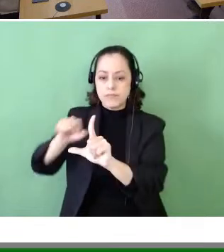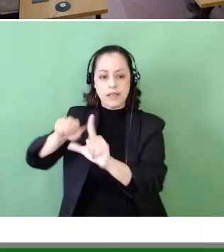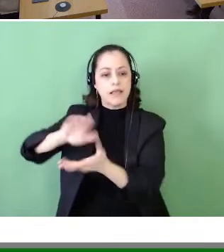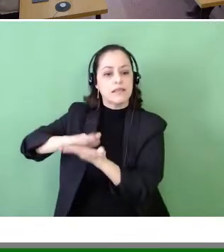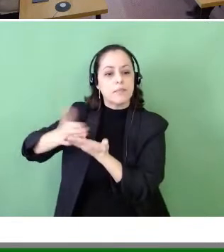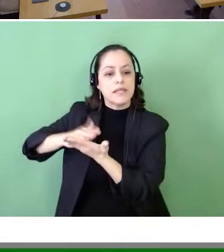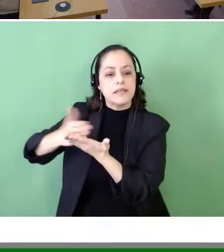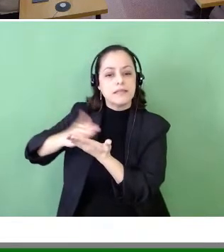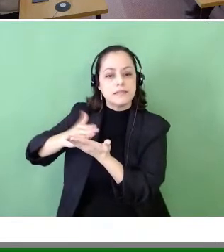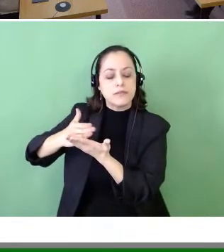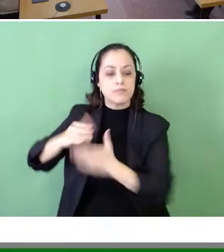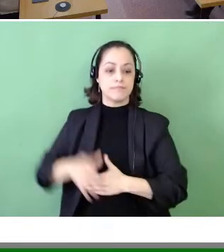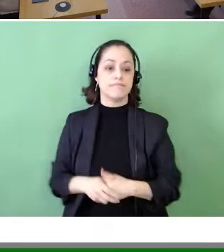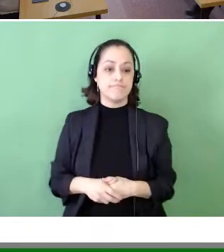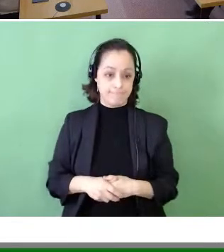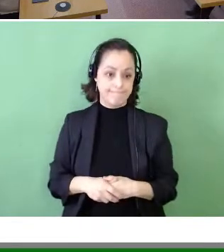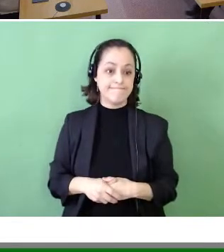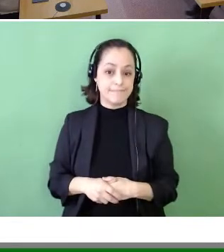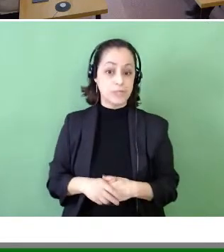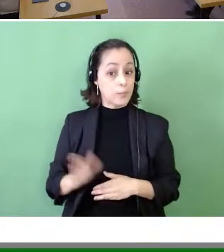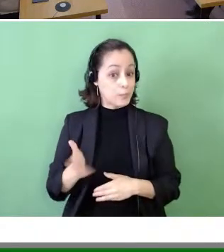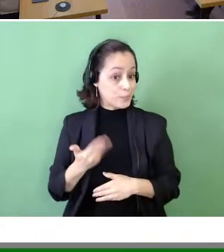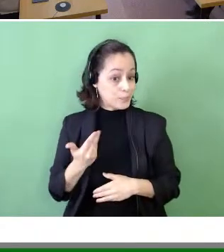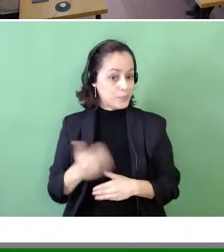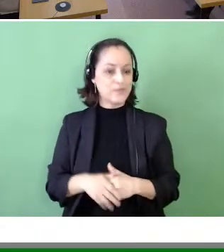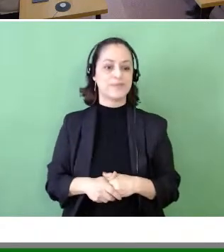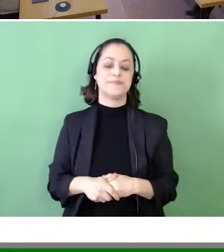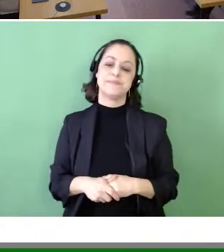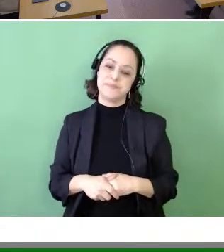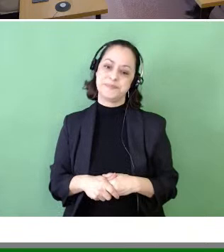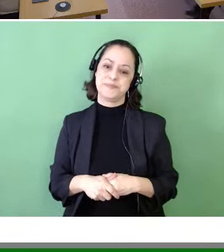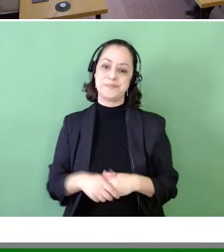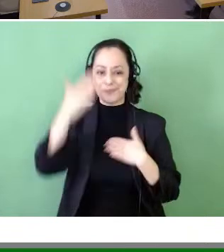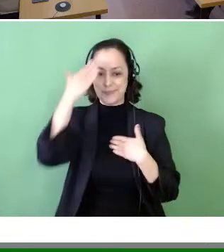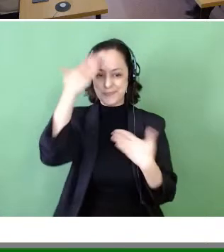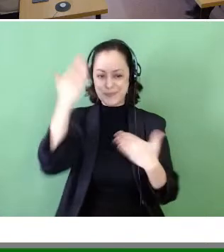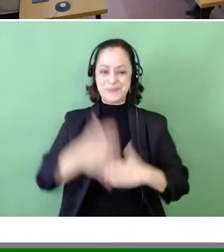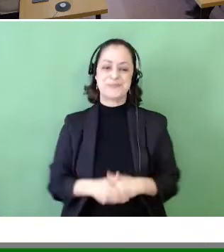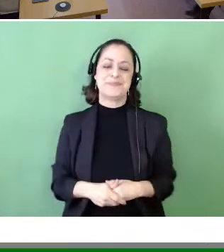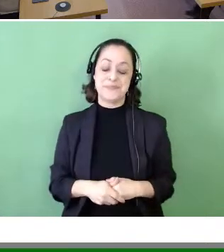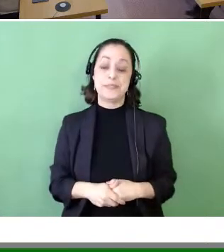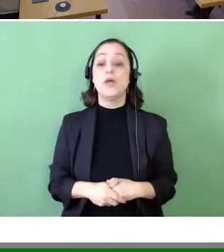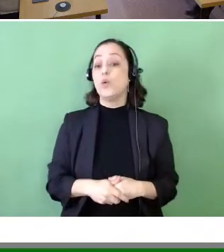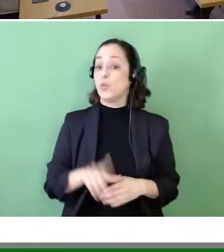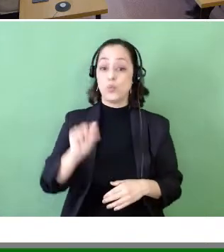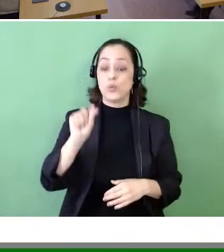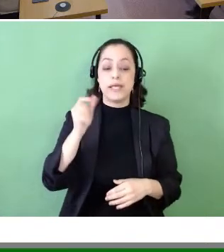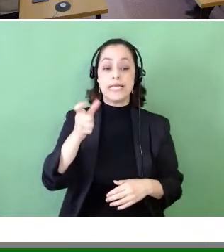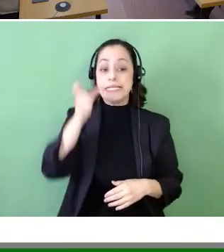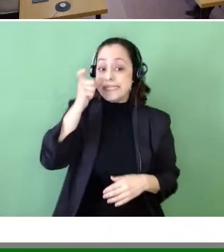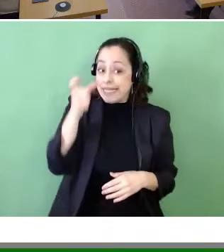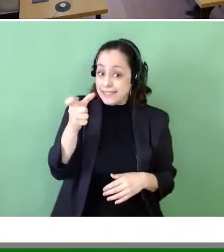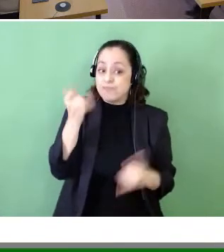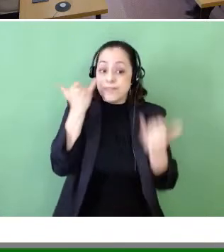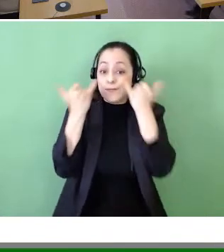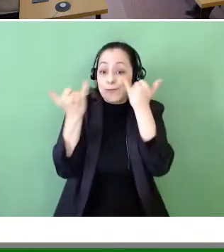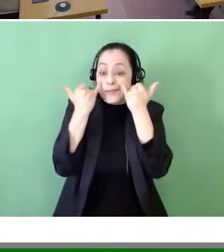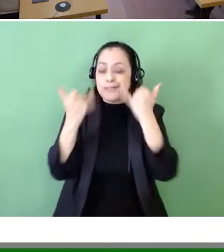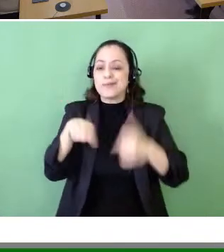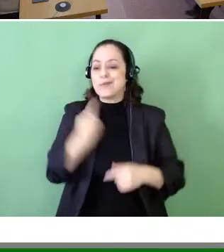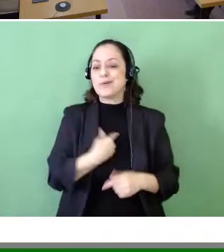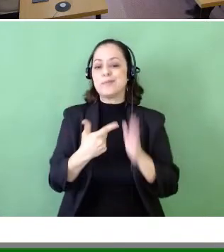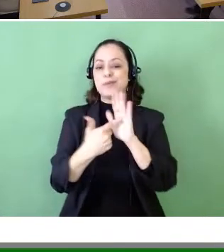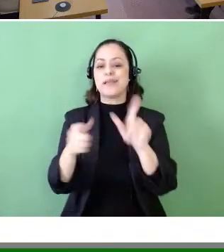es acerca, porfa, el otro. Ay, gracias. Un dato interesante es que preguntamos también acerca